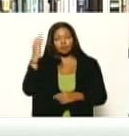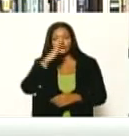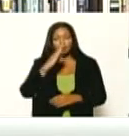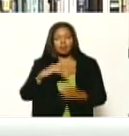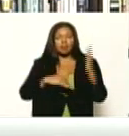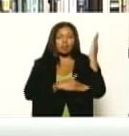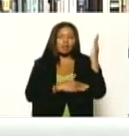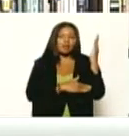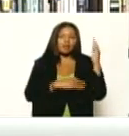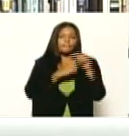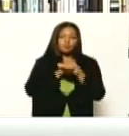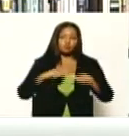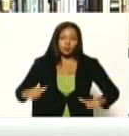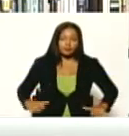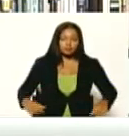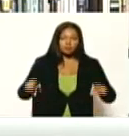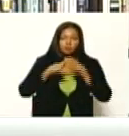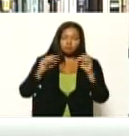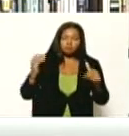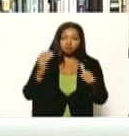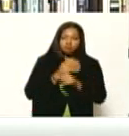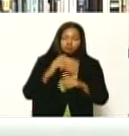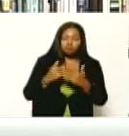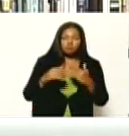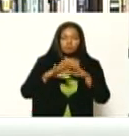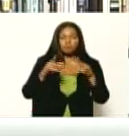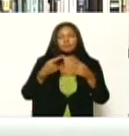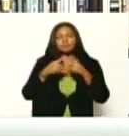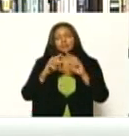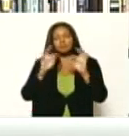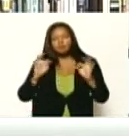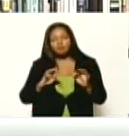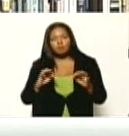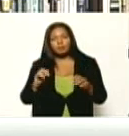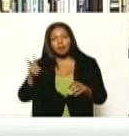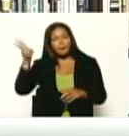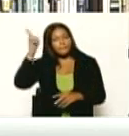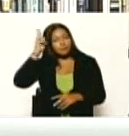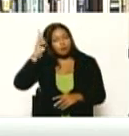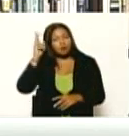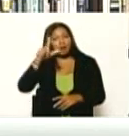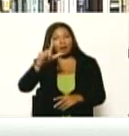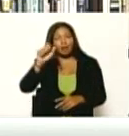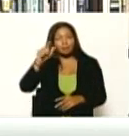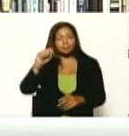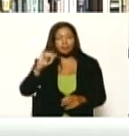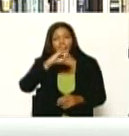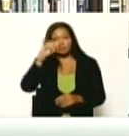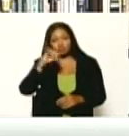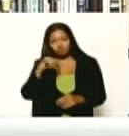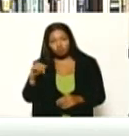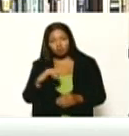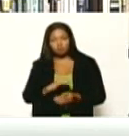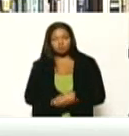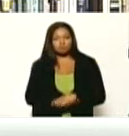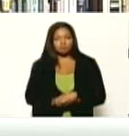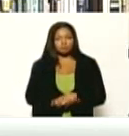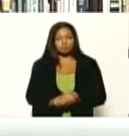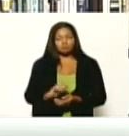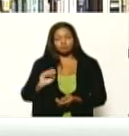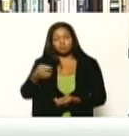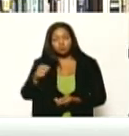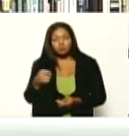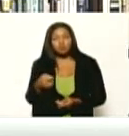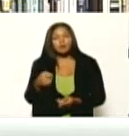Lara y Portuguesa. Igualmente se ha identificado la variante Lambda peruana, correcto, en el Zulia, ¿no? Trujillo, Mérida,